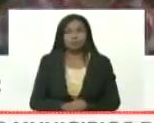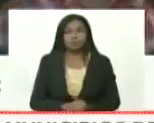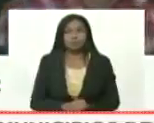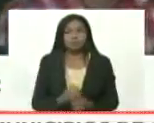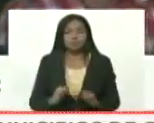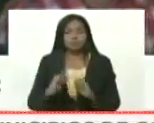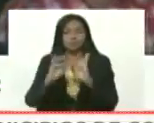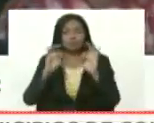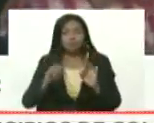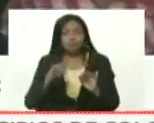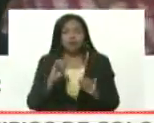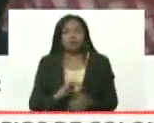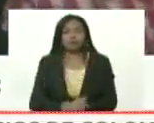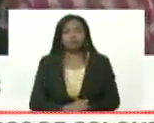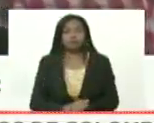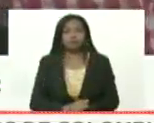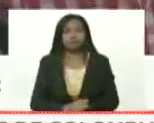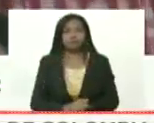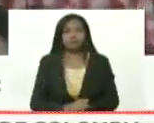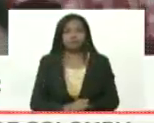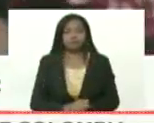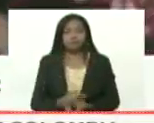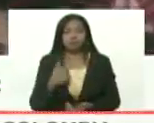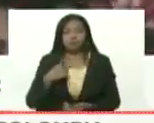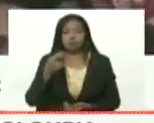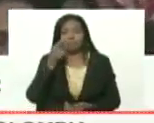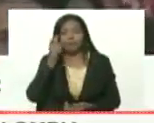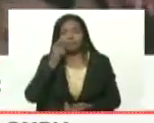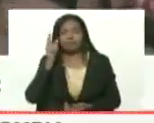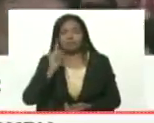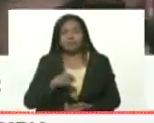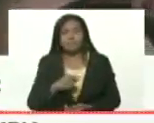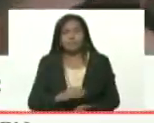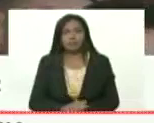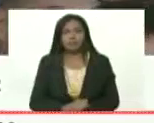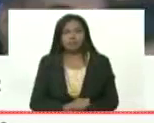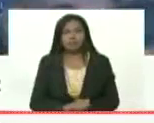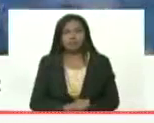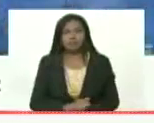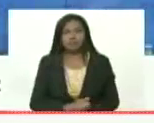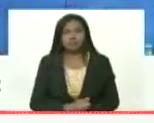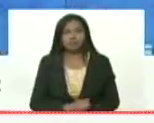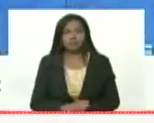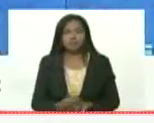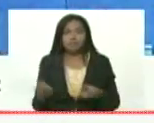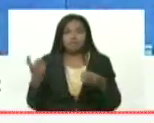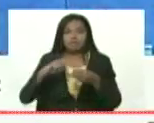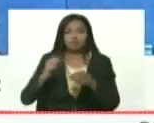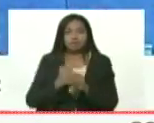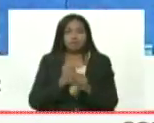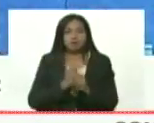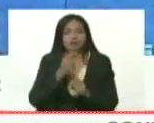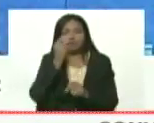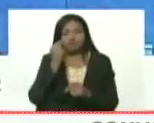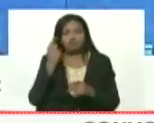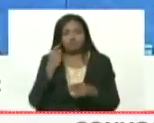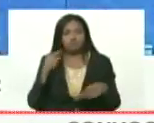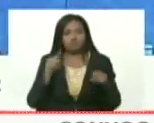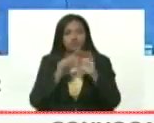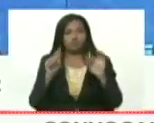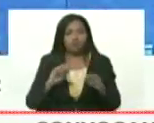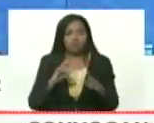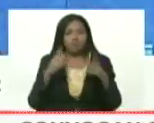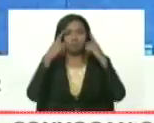Así como estoy pendiente, pues, del ingreso de los trabajadores, las trabajadoras,